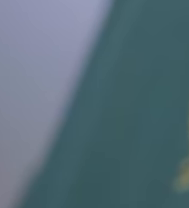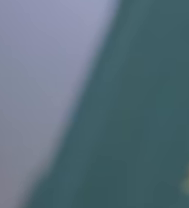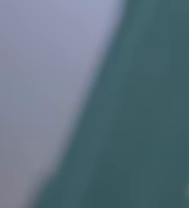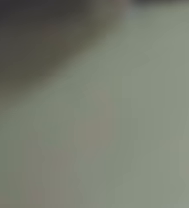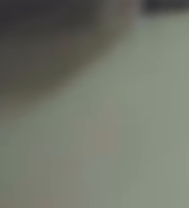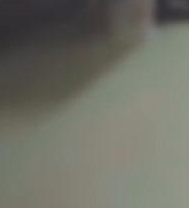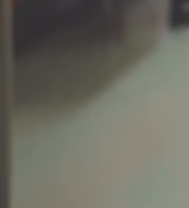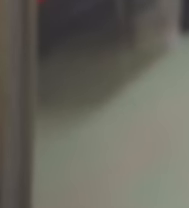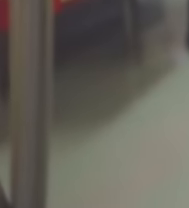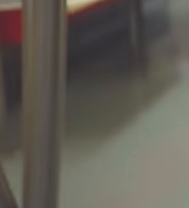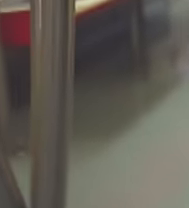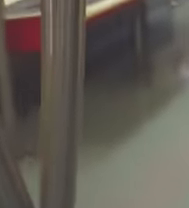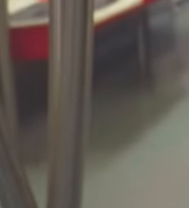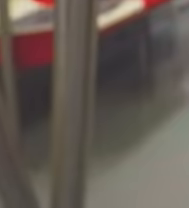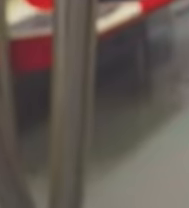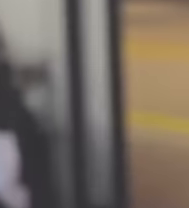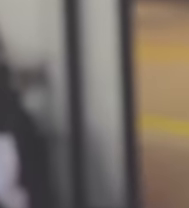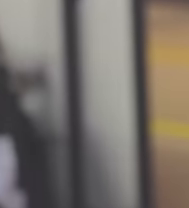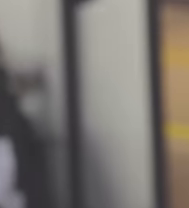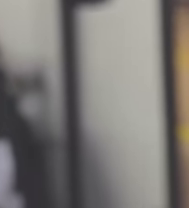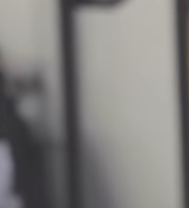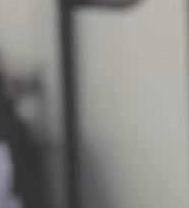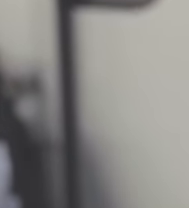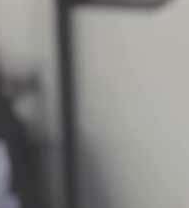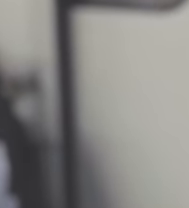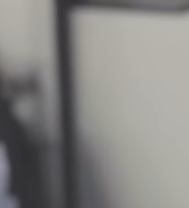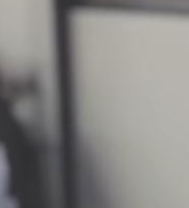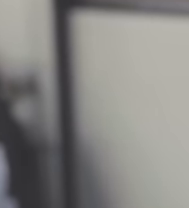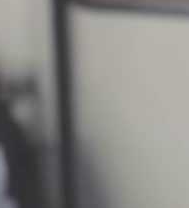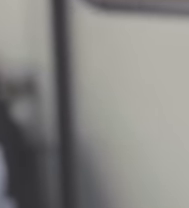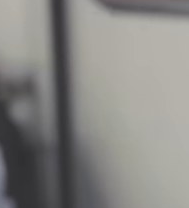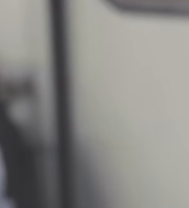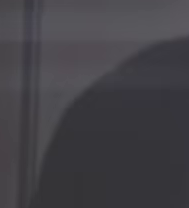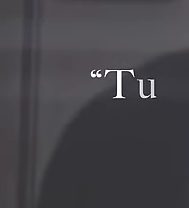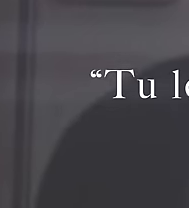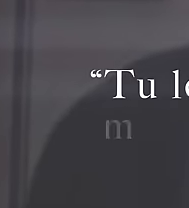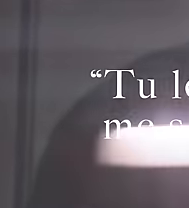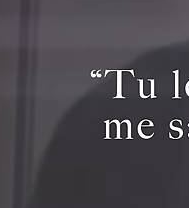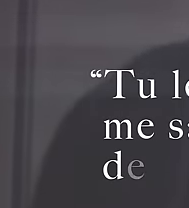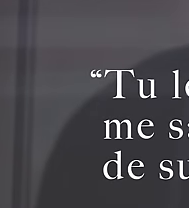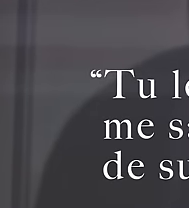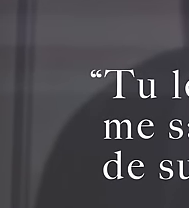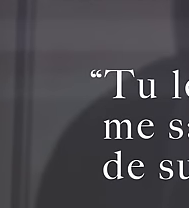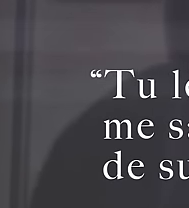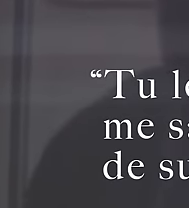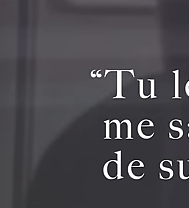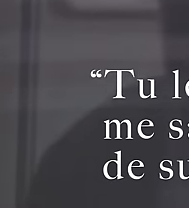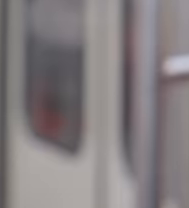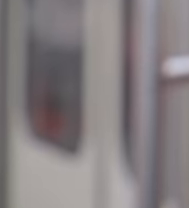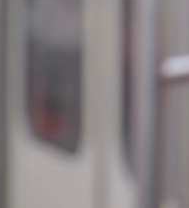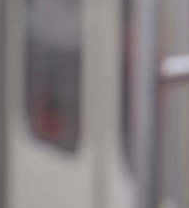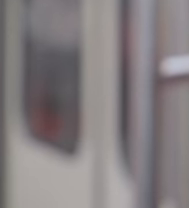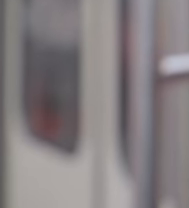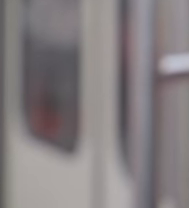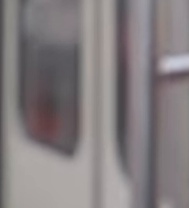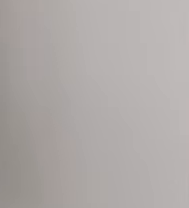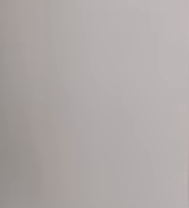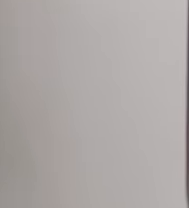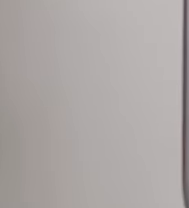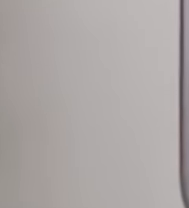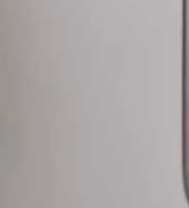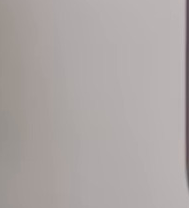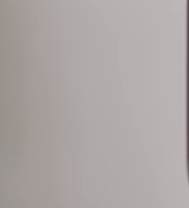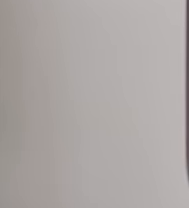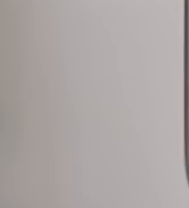sacarme por irme deprisa abajo del turno que no aguantaba. Mientras todo esto pensaba, tu letra me salvó de suicidar, me dijo: